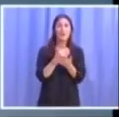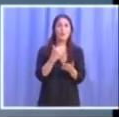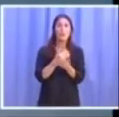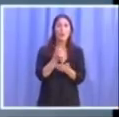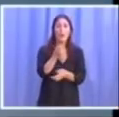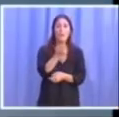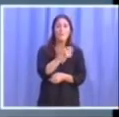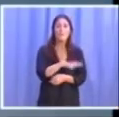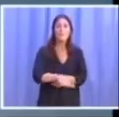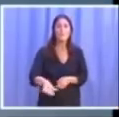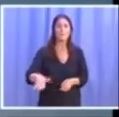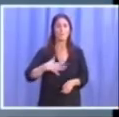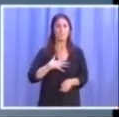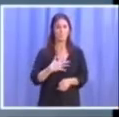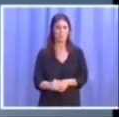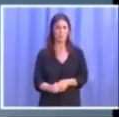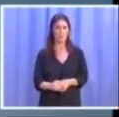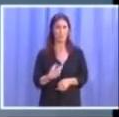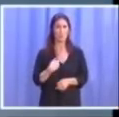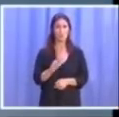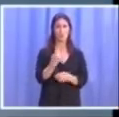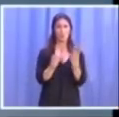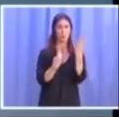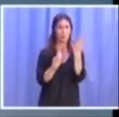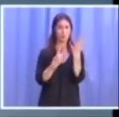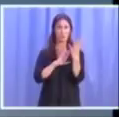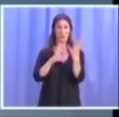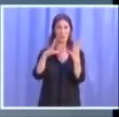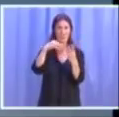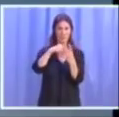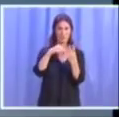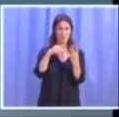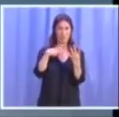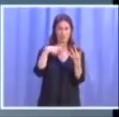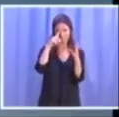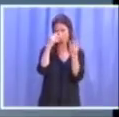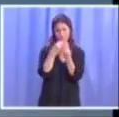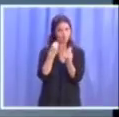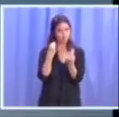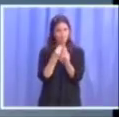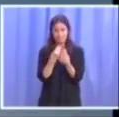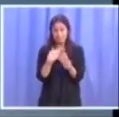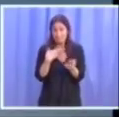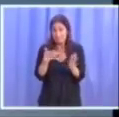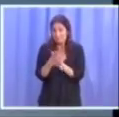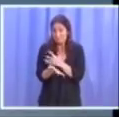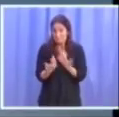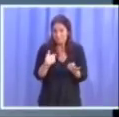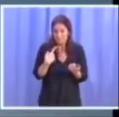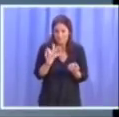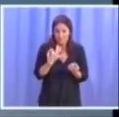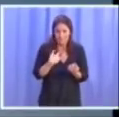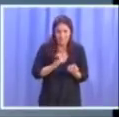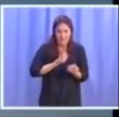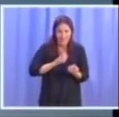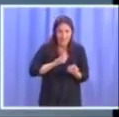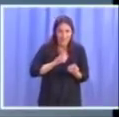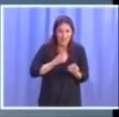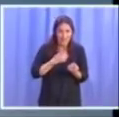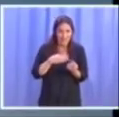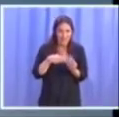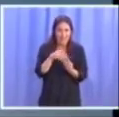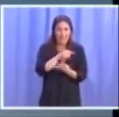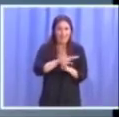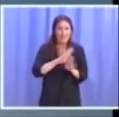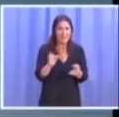municipales infantiles. Que sigamos teniendo solo 4 escuelas infantiles es algo inexplicable. Es algo, tenemos que apreciar lo que tenemos, son una joya.